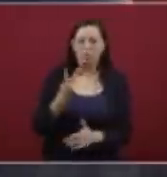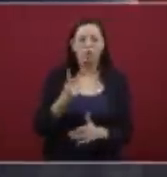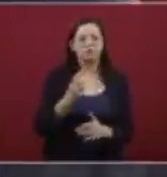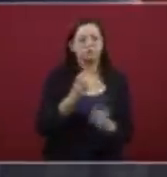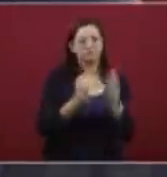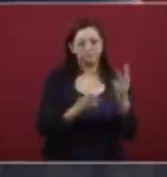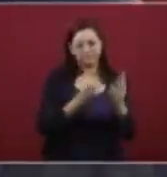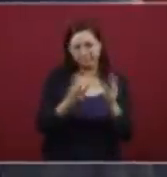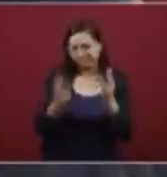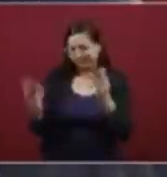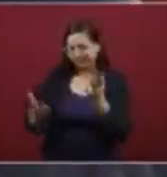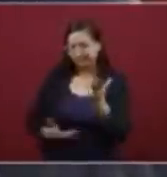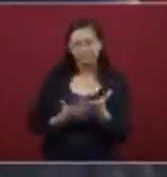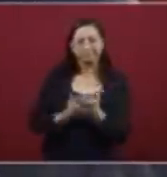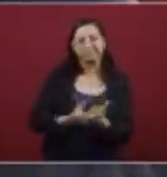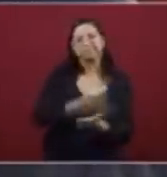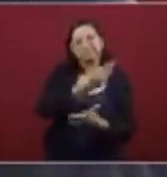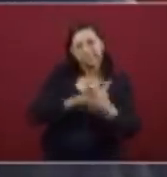las ternas.